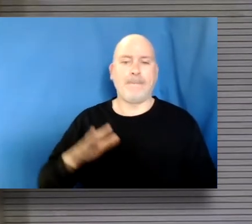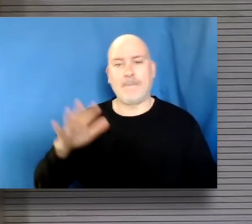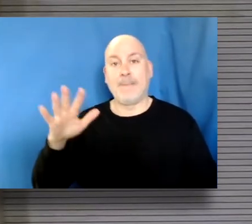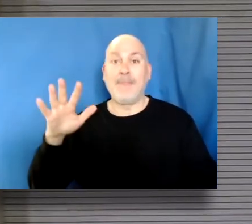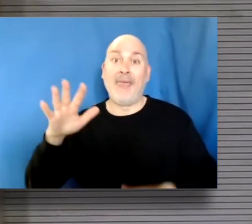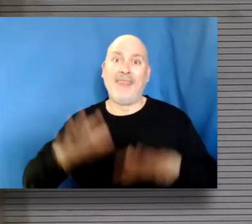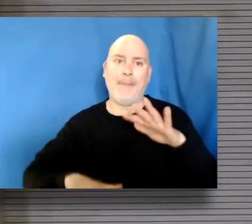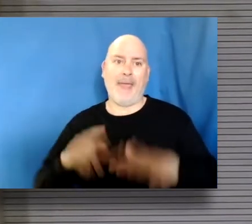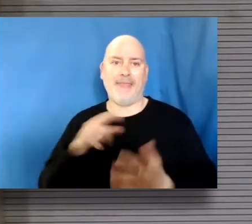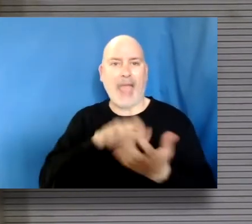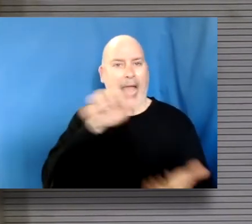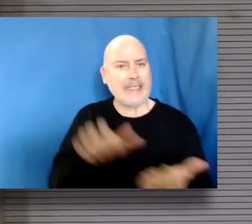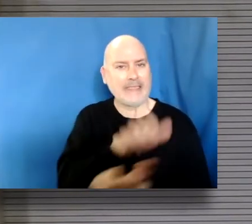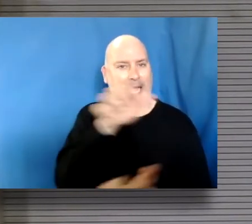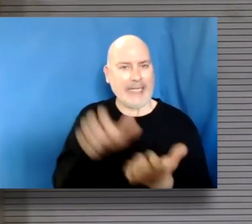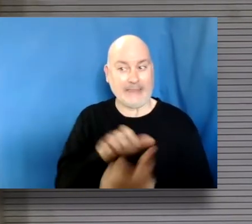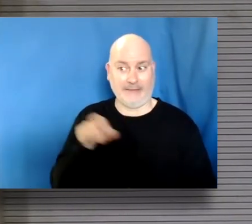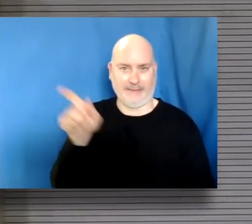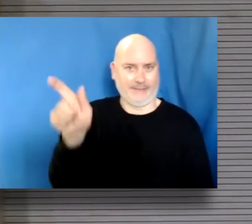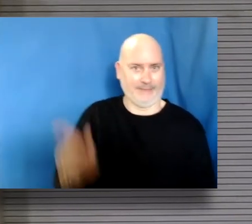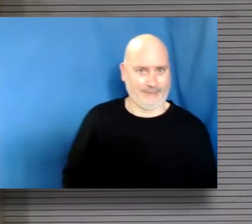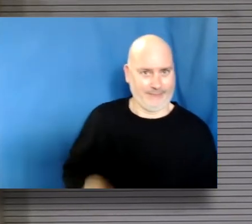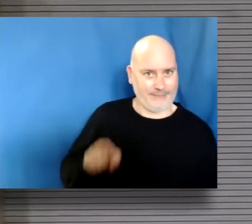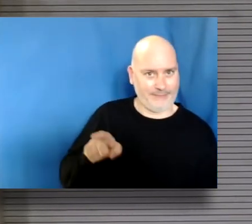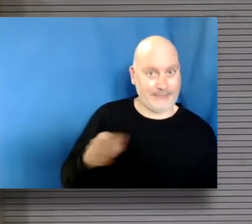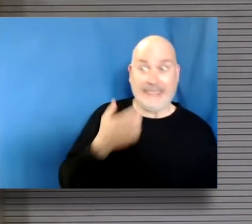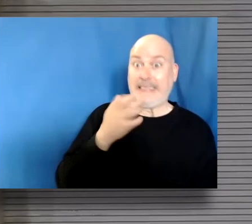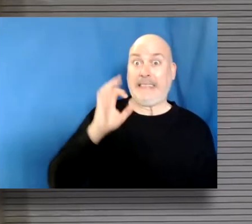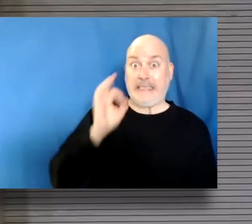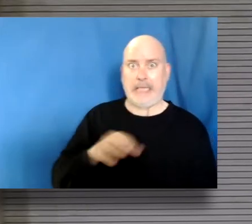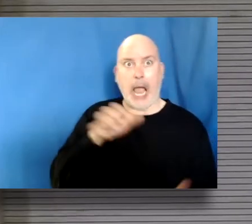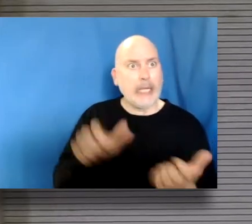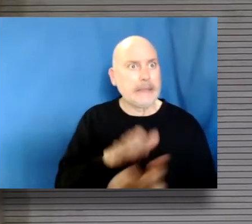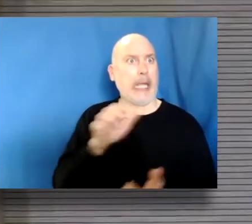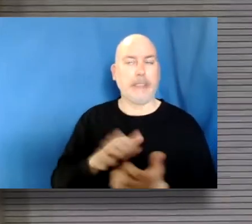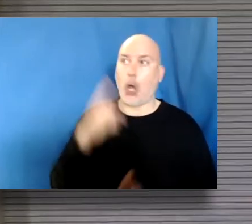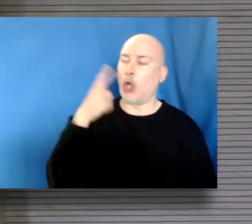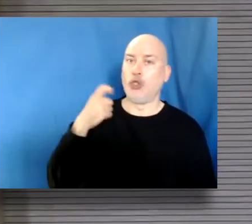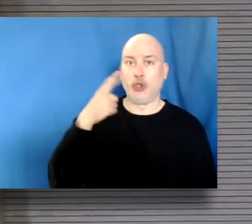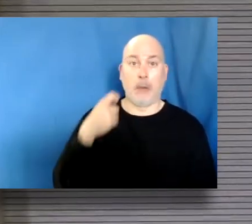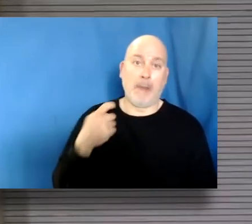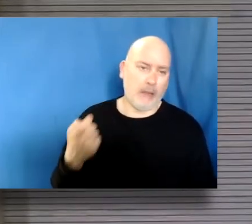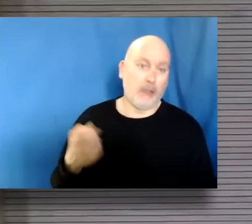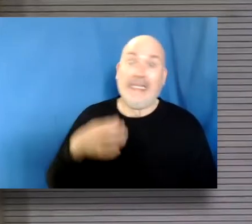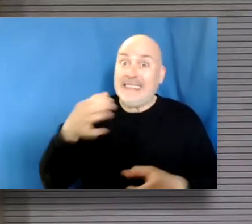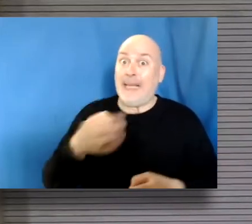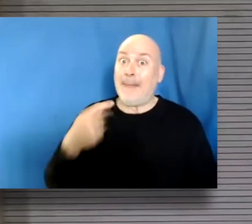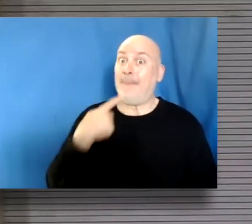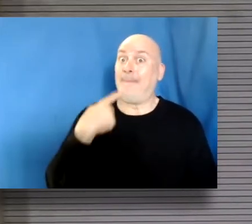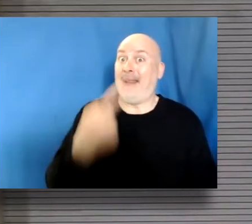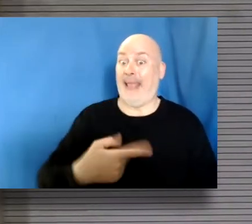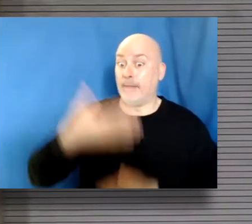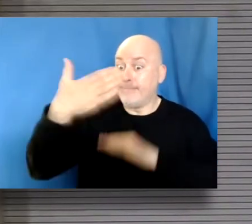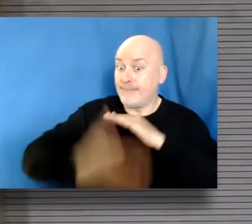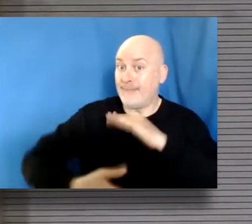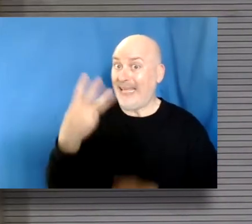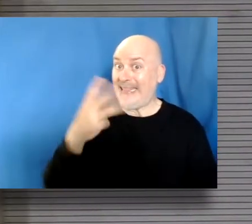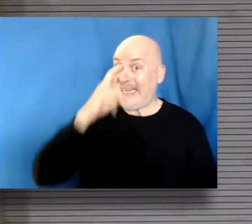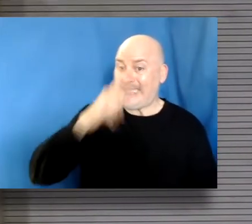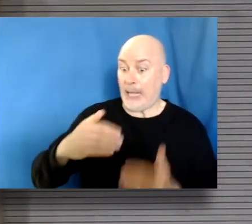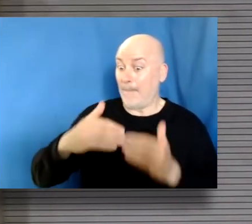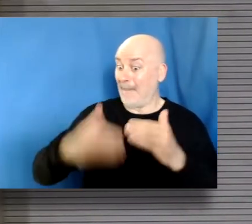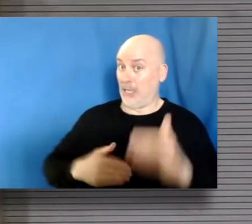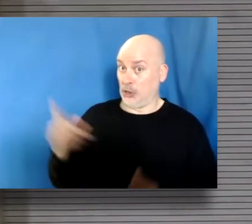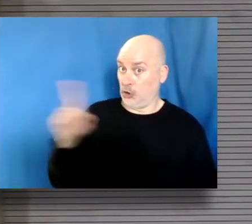desarrollo de la masticación que tenga el paciente. Si está acostumbrado a masticar, nosotros ponemos un límite de 3 años porque es la edad más habitual en la que ya